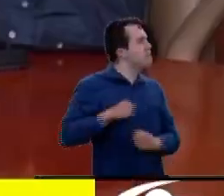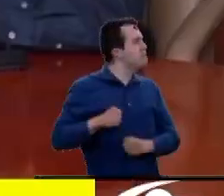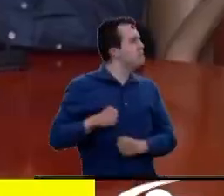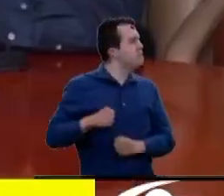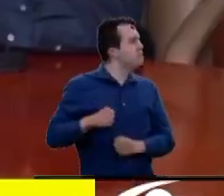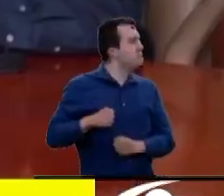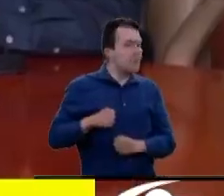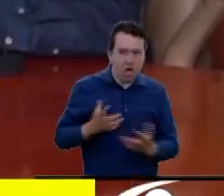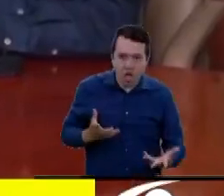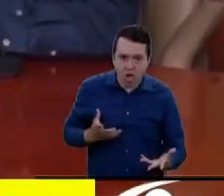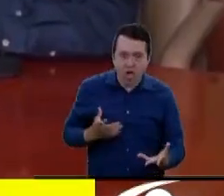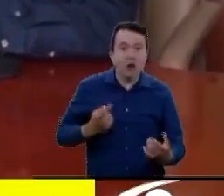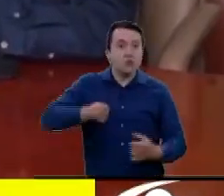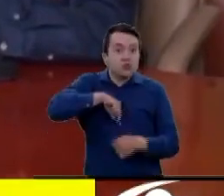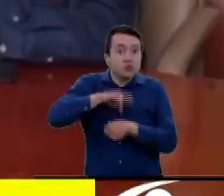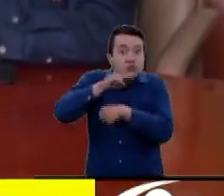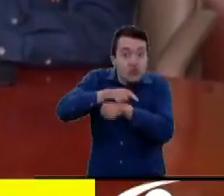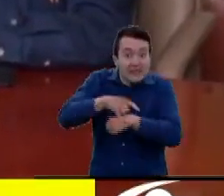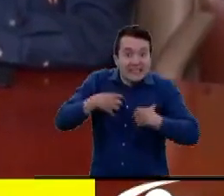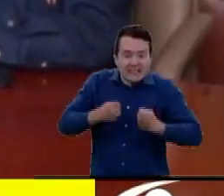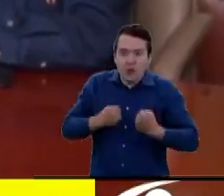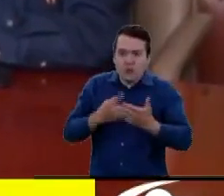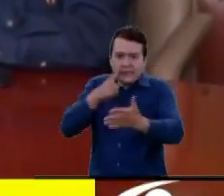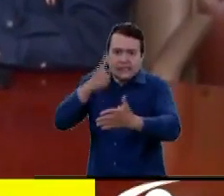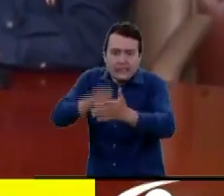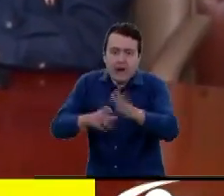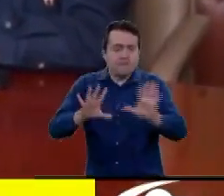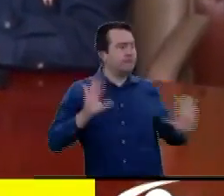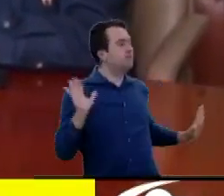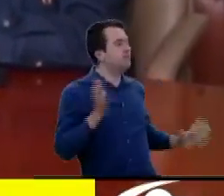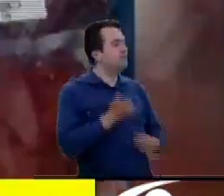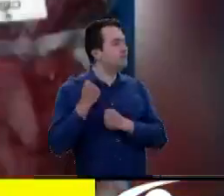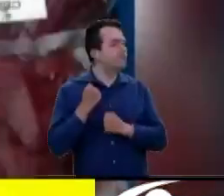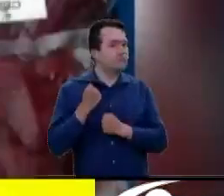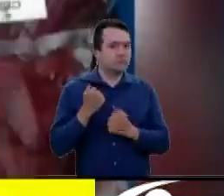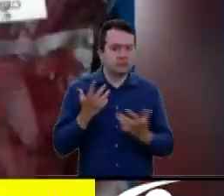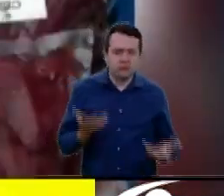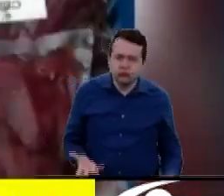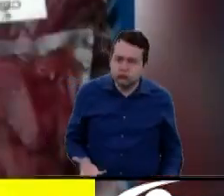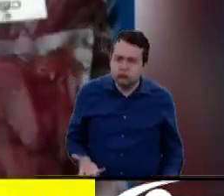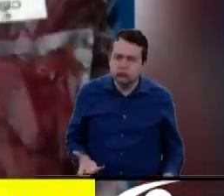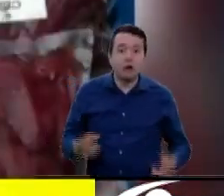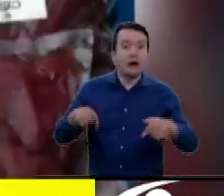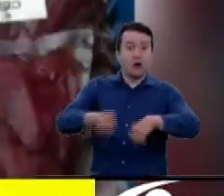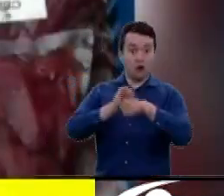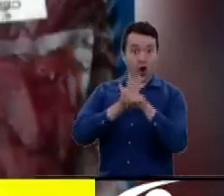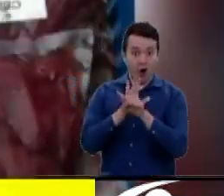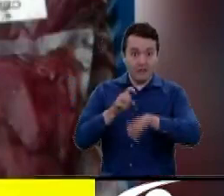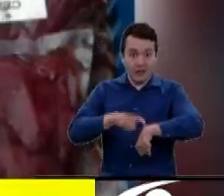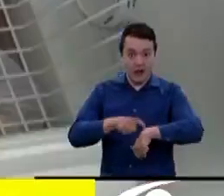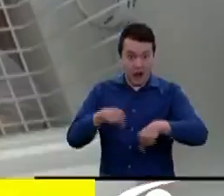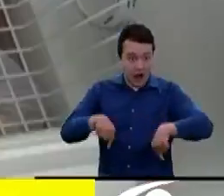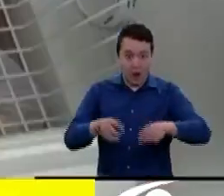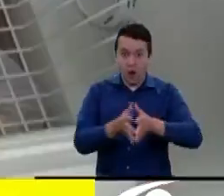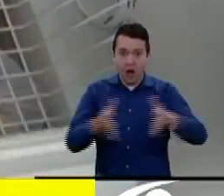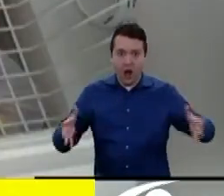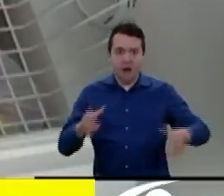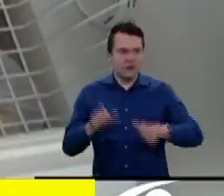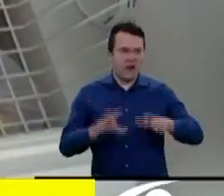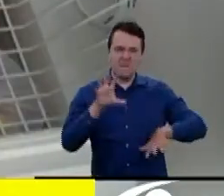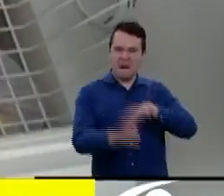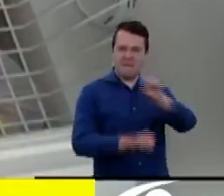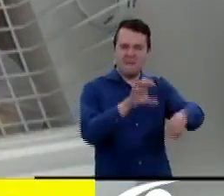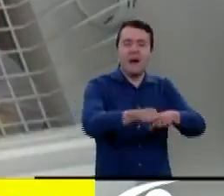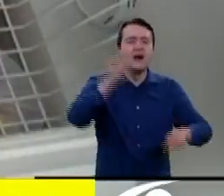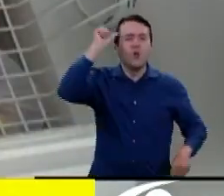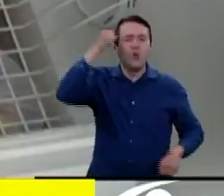un hospital? Pero la voracidad de los corruptos en pandemia ha sido insaciable, parece. ¿Recuerdan ustedes el escándalo de los